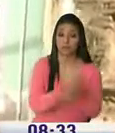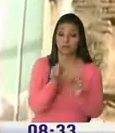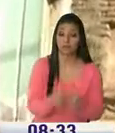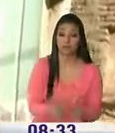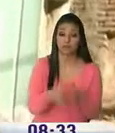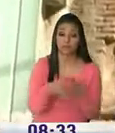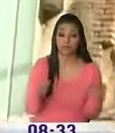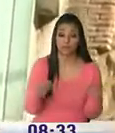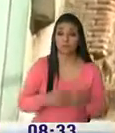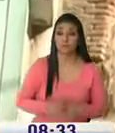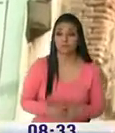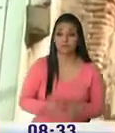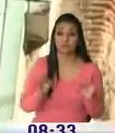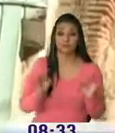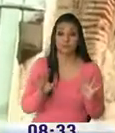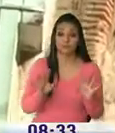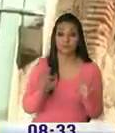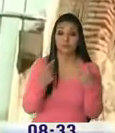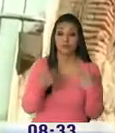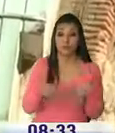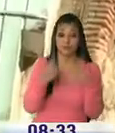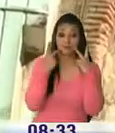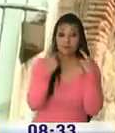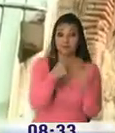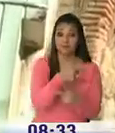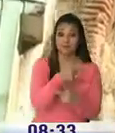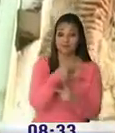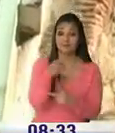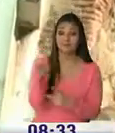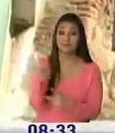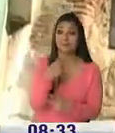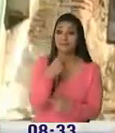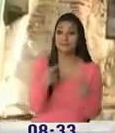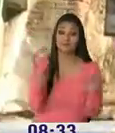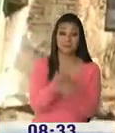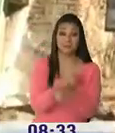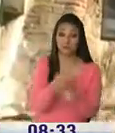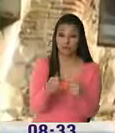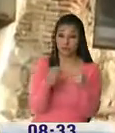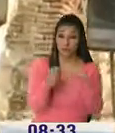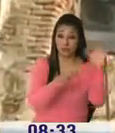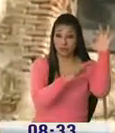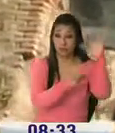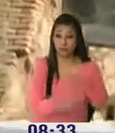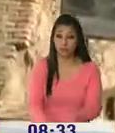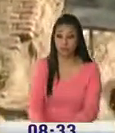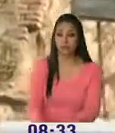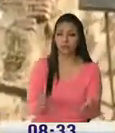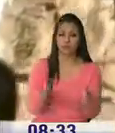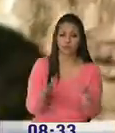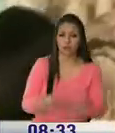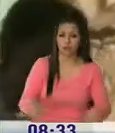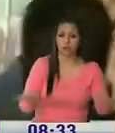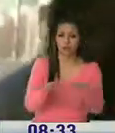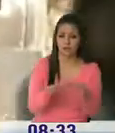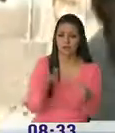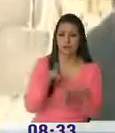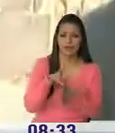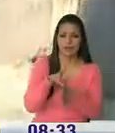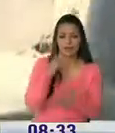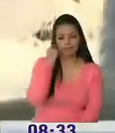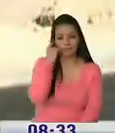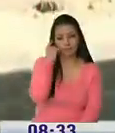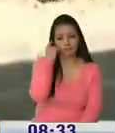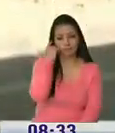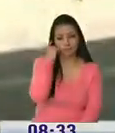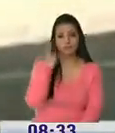puede prevenir. Afortunadamente, como ya lo mencionó Cristian, no existe un riesgo inminente de que la casa se pueda venir abajo. Eso es lo que ha